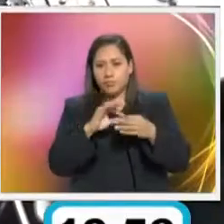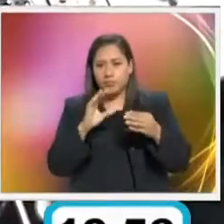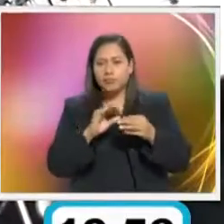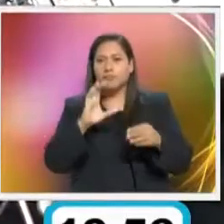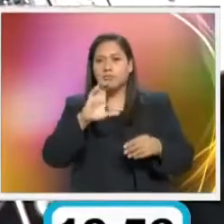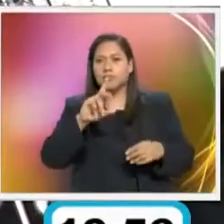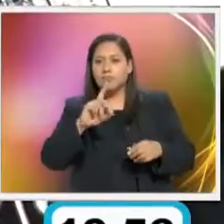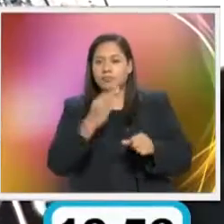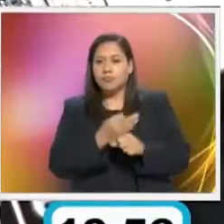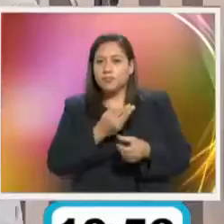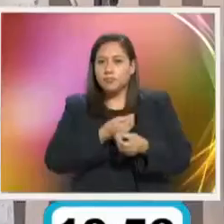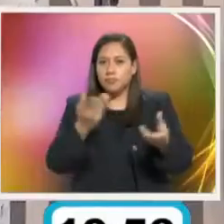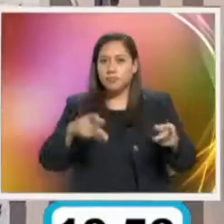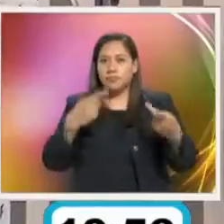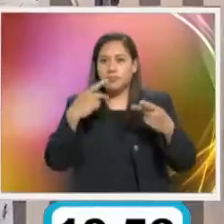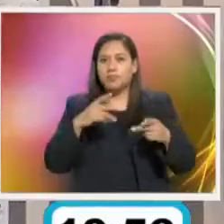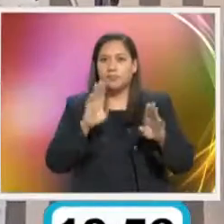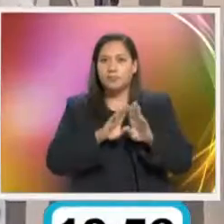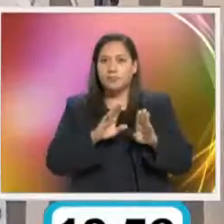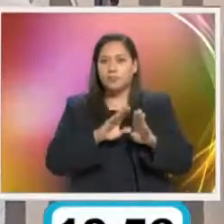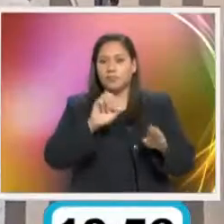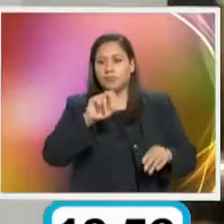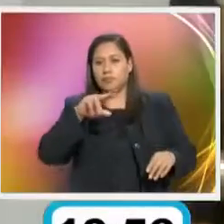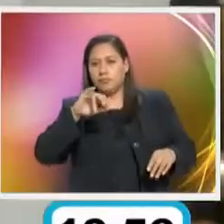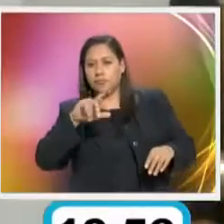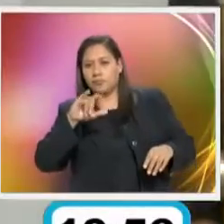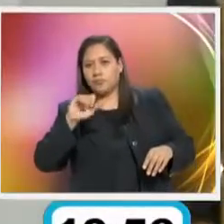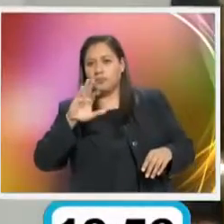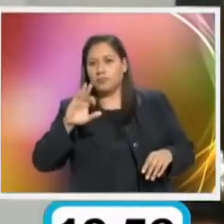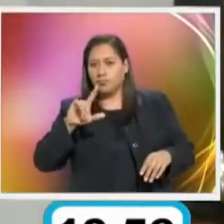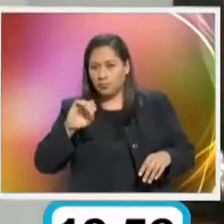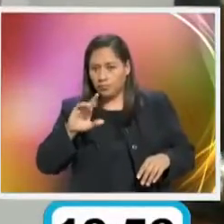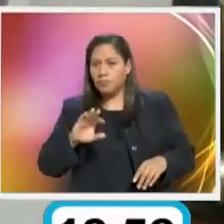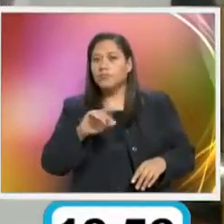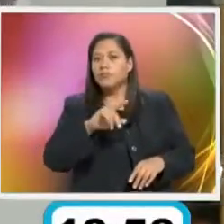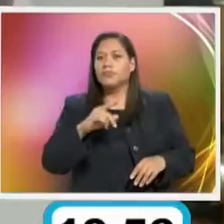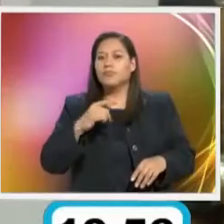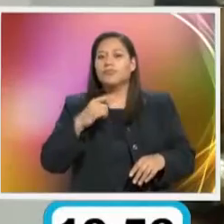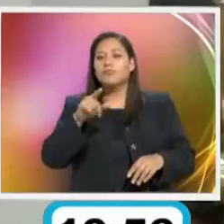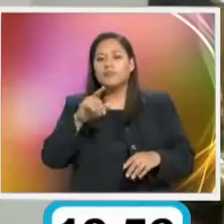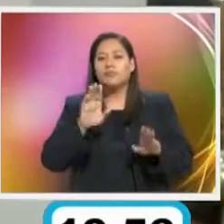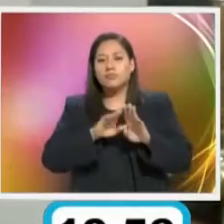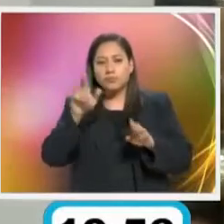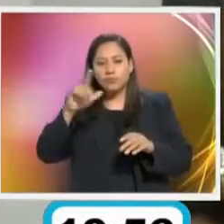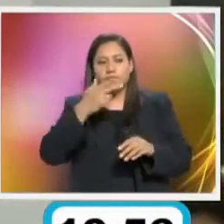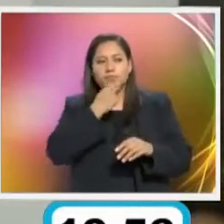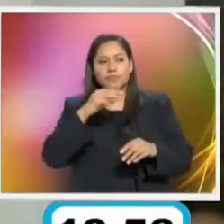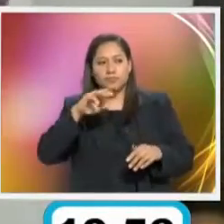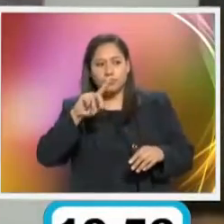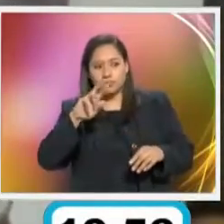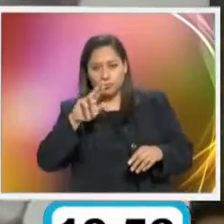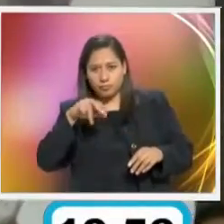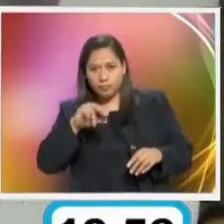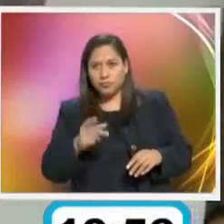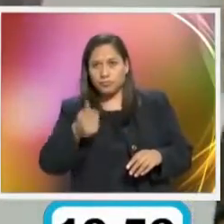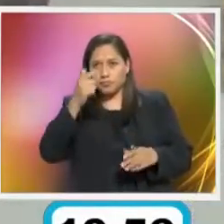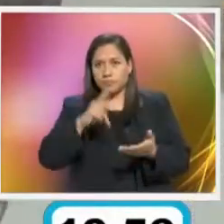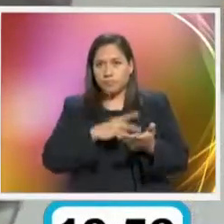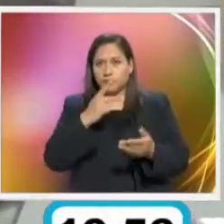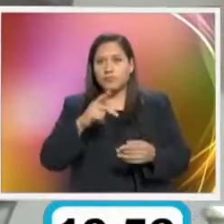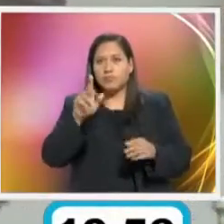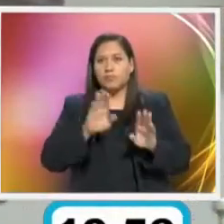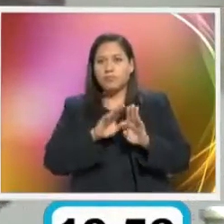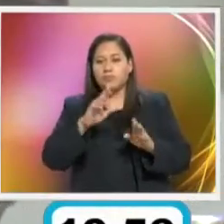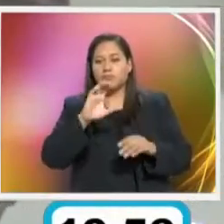que lanzaron. Se llama Sweet Madness Love, fue producido por Alex Medrano, estuvimos grabando en Infinito Studios, se lanzó la primera vez 2013 en el